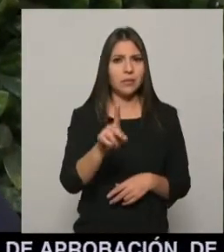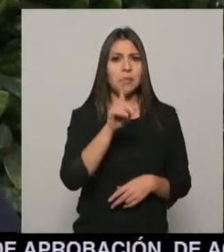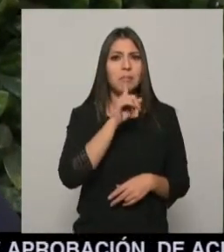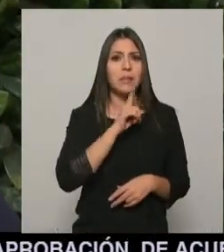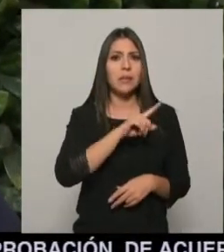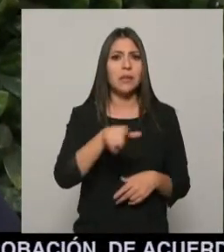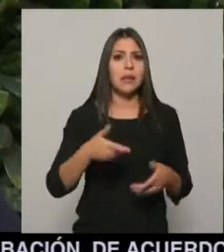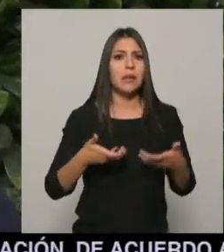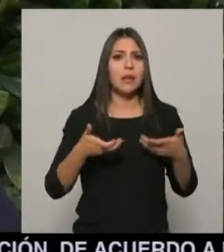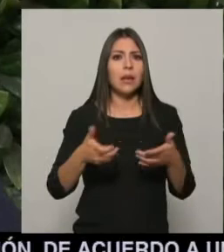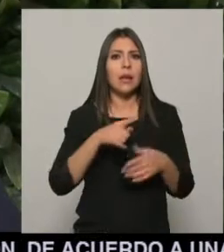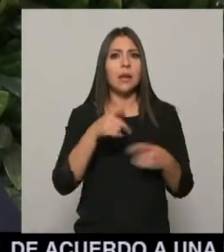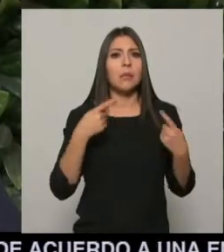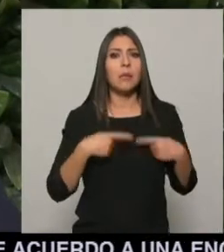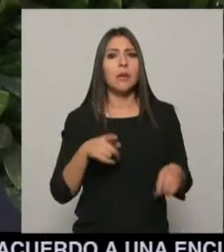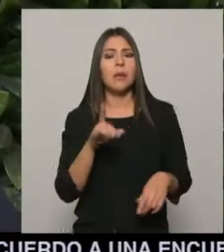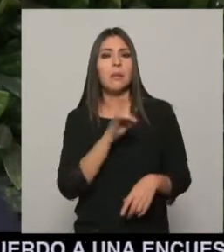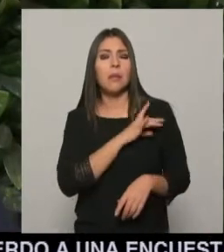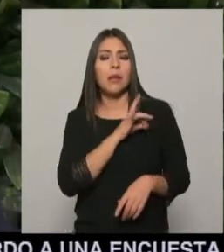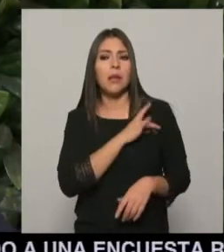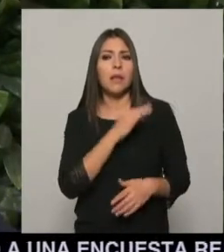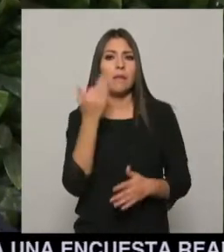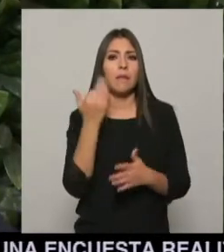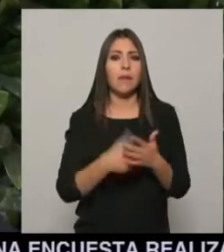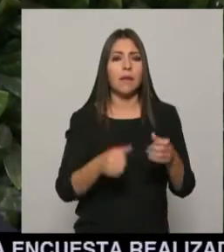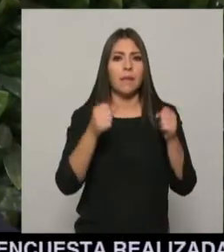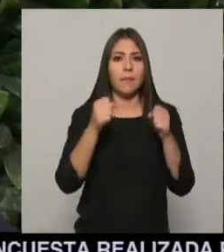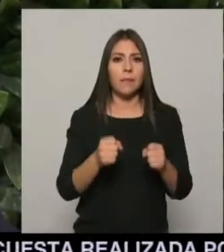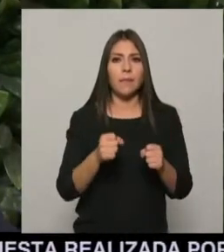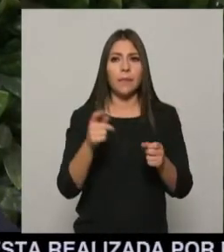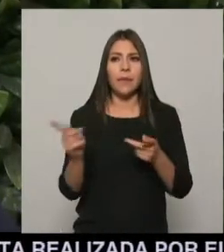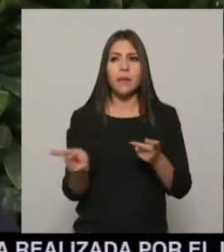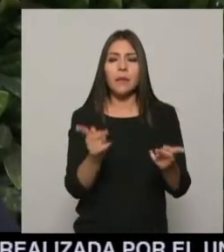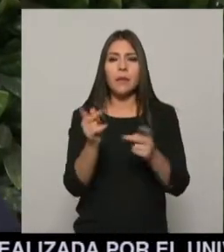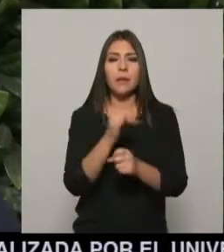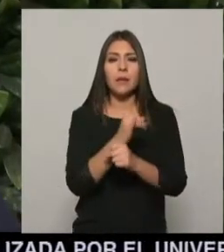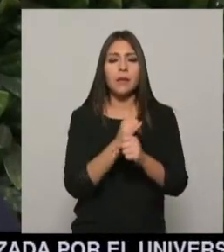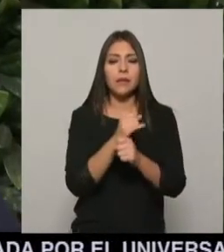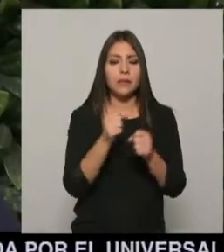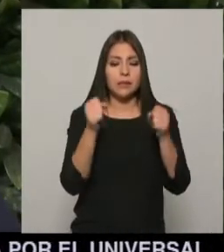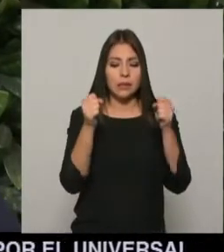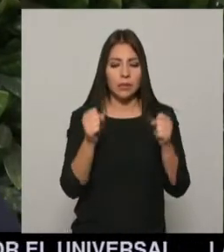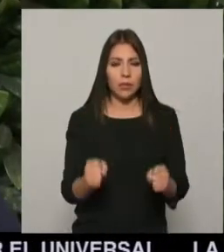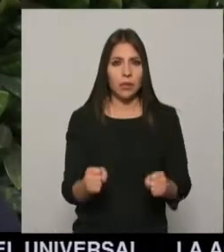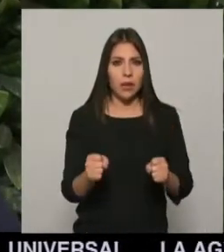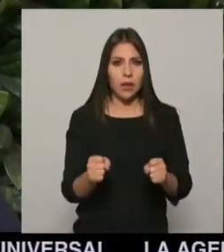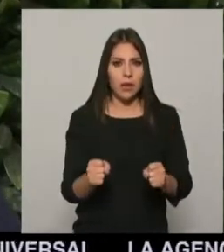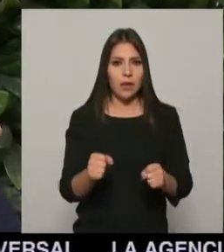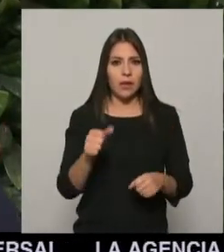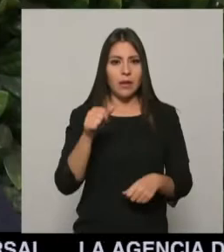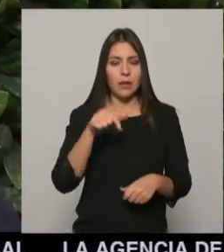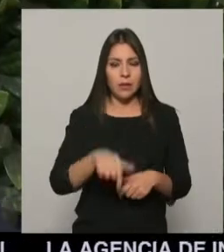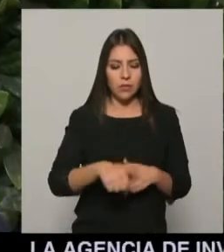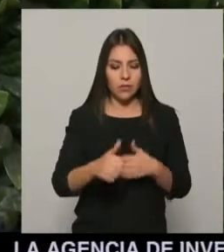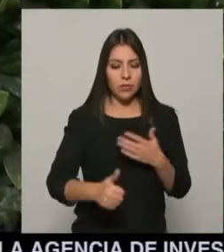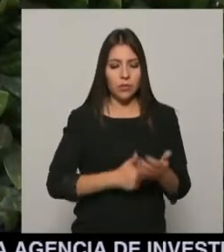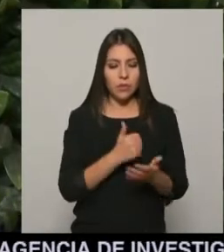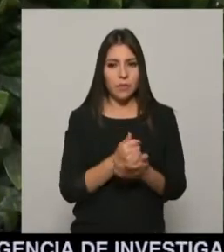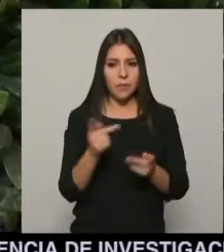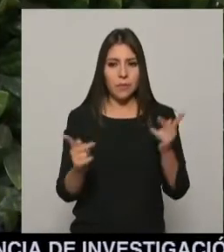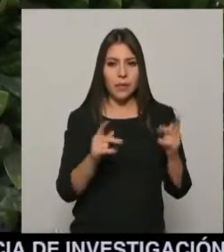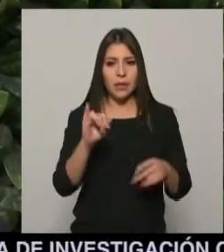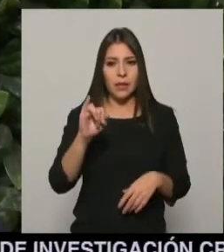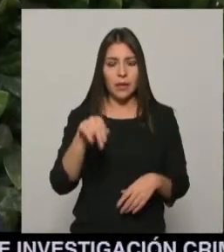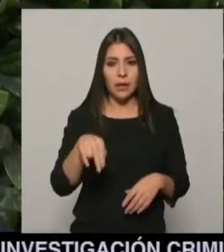es de inseguridad y miedo. La encuesta nacional de seguridad urbana, es decir, la encuesta que se hace en las ciudades por parte del